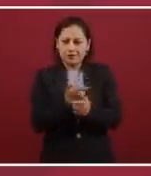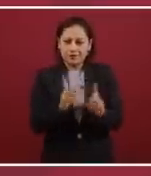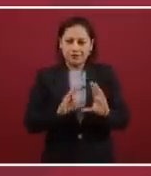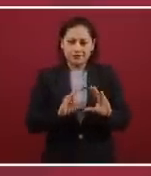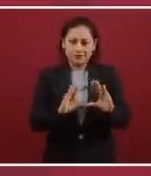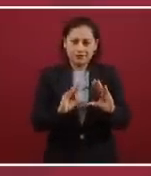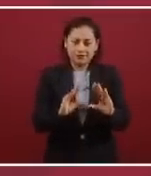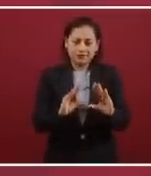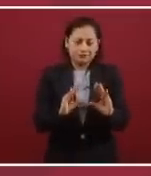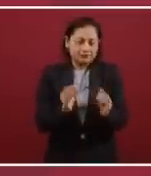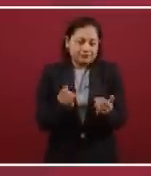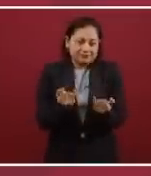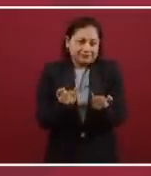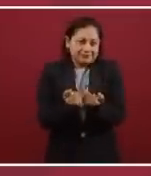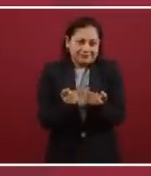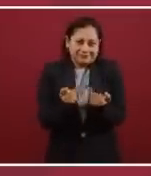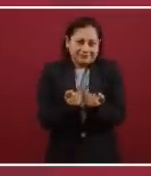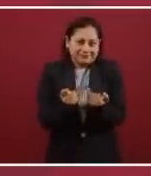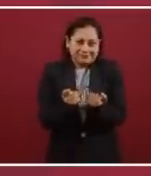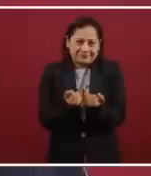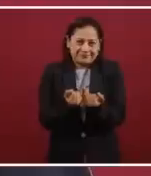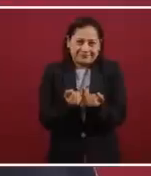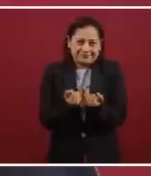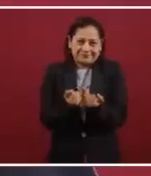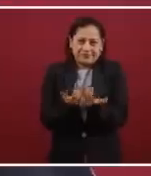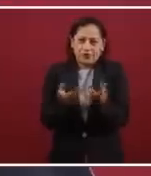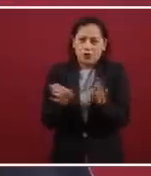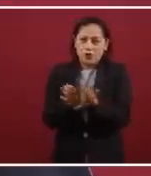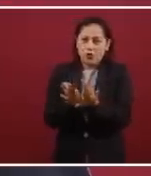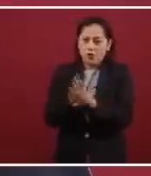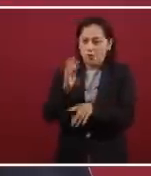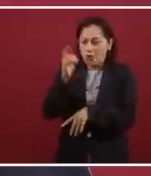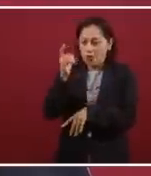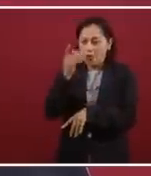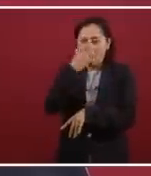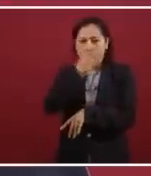no se le puede estar diciendo a un escritor,